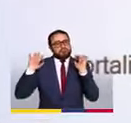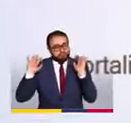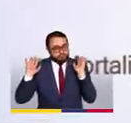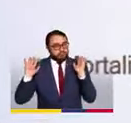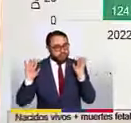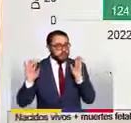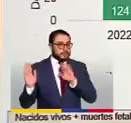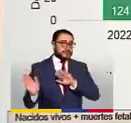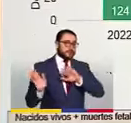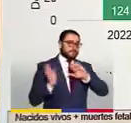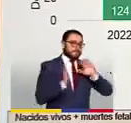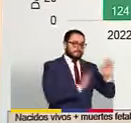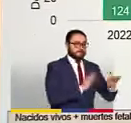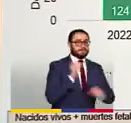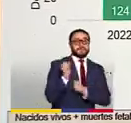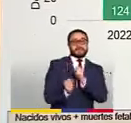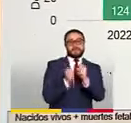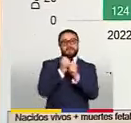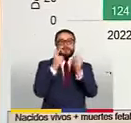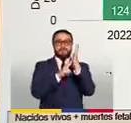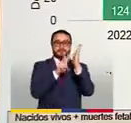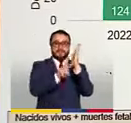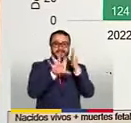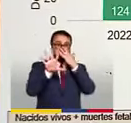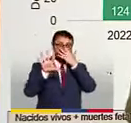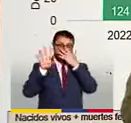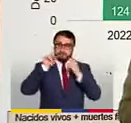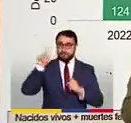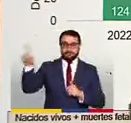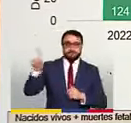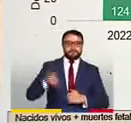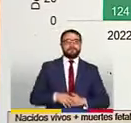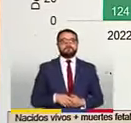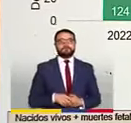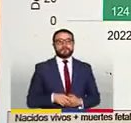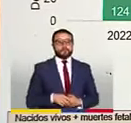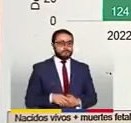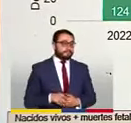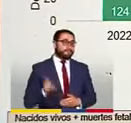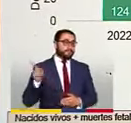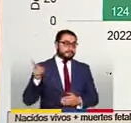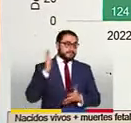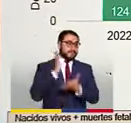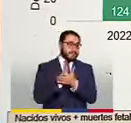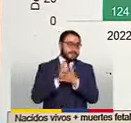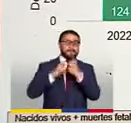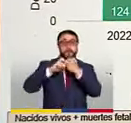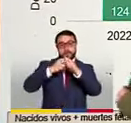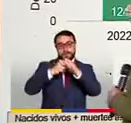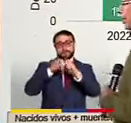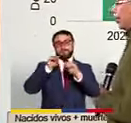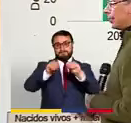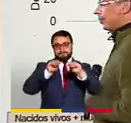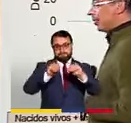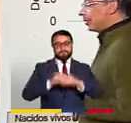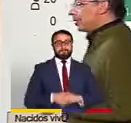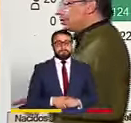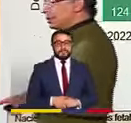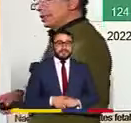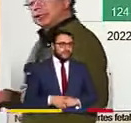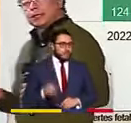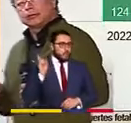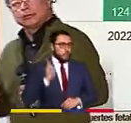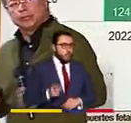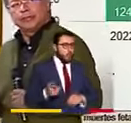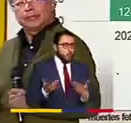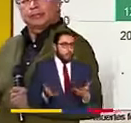Ahora vamos, este es el año 25 en el Chocó, aquí tenemos problemas. Porque en la semana